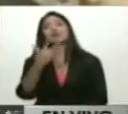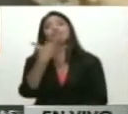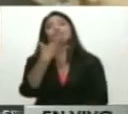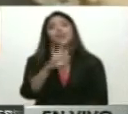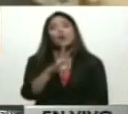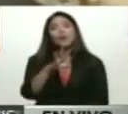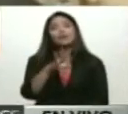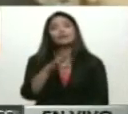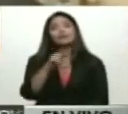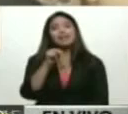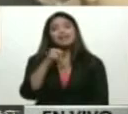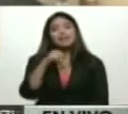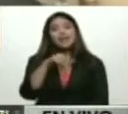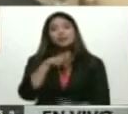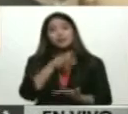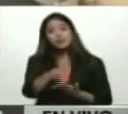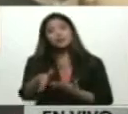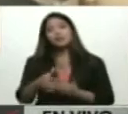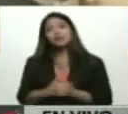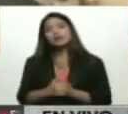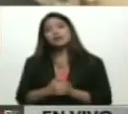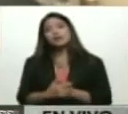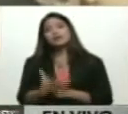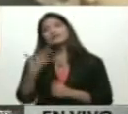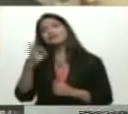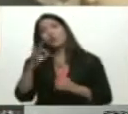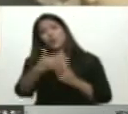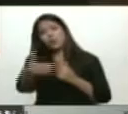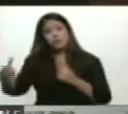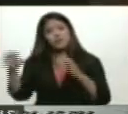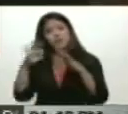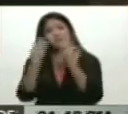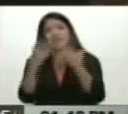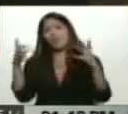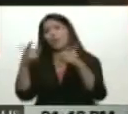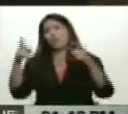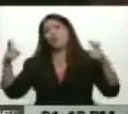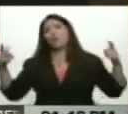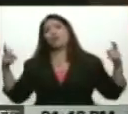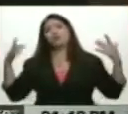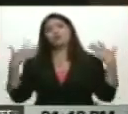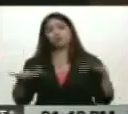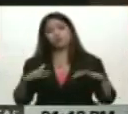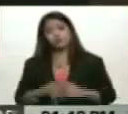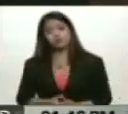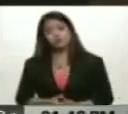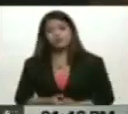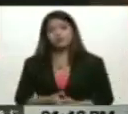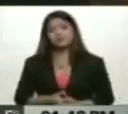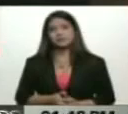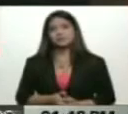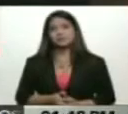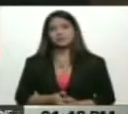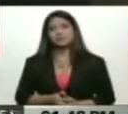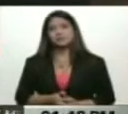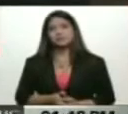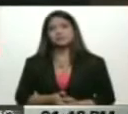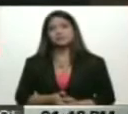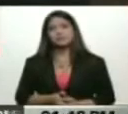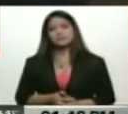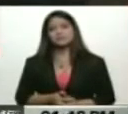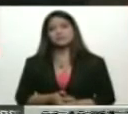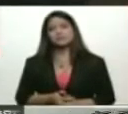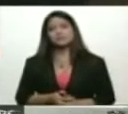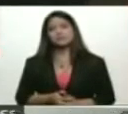nietos y más de cincuenta bisnietos y podemos decir taita del alma venezolana y por lo tanto